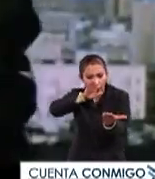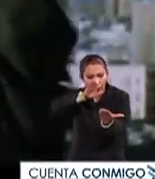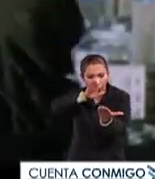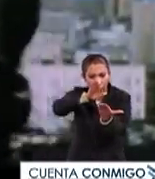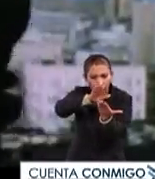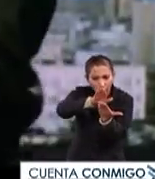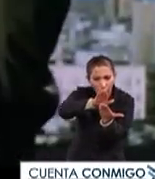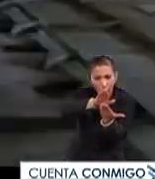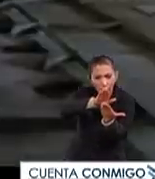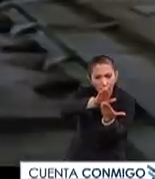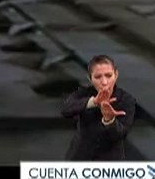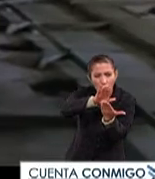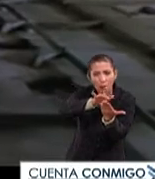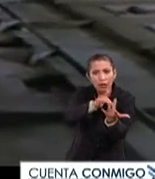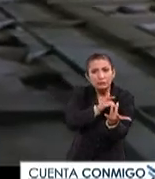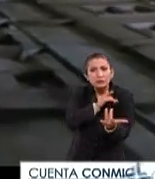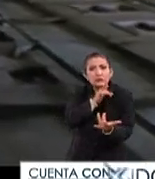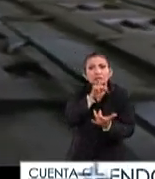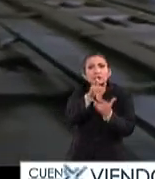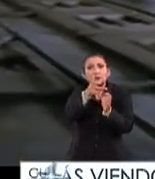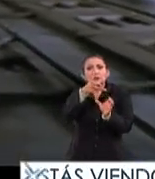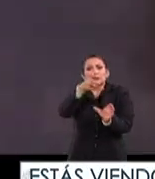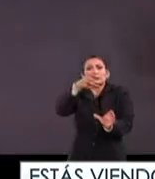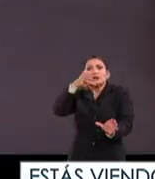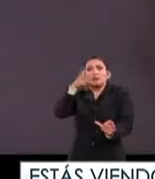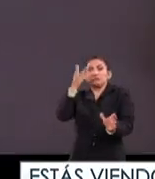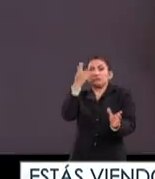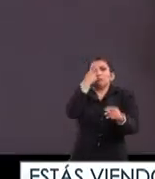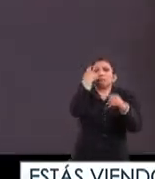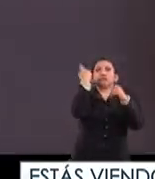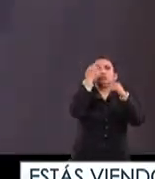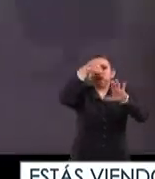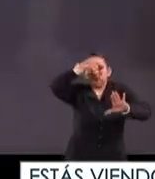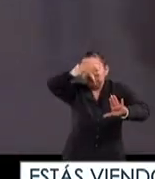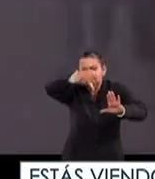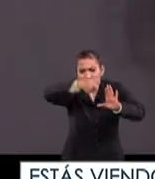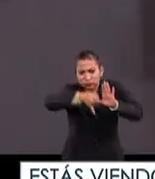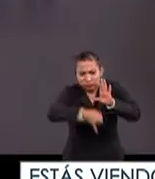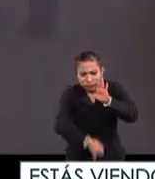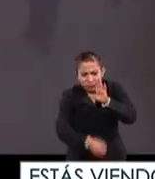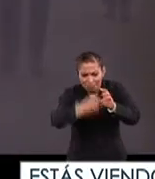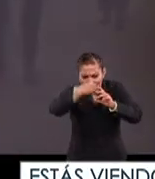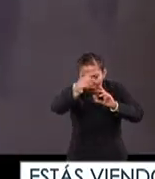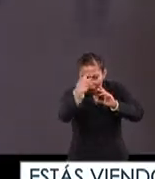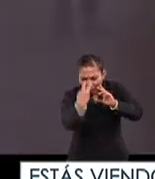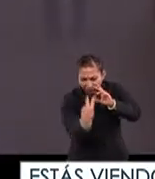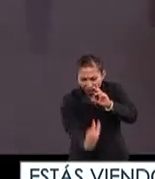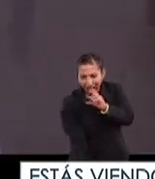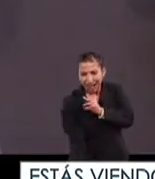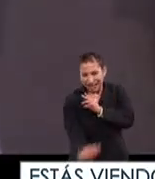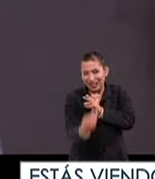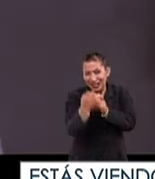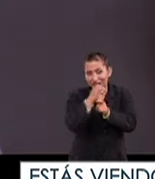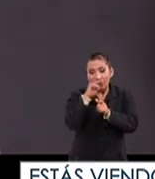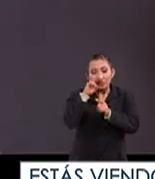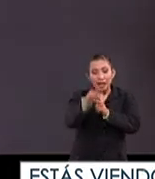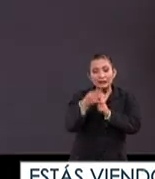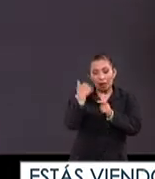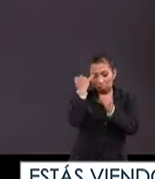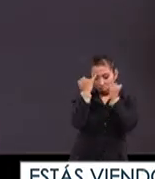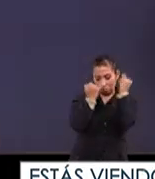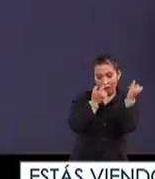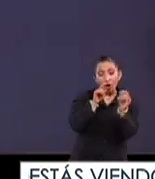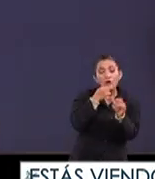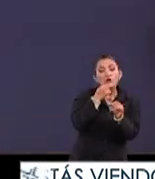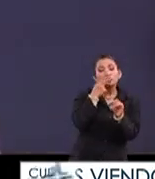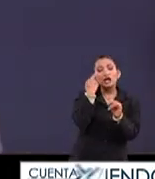te da una sensación justo de vértigo, ¿no? De profundidad en la caída. Entonces, estos recursos los